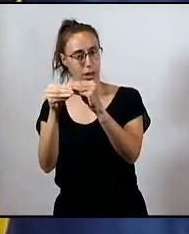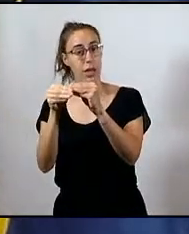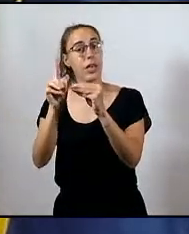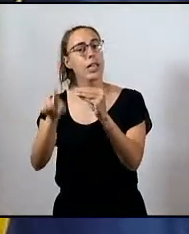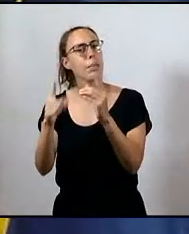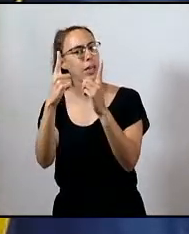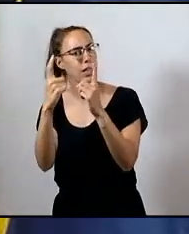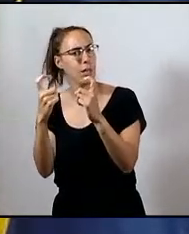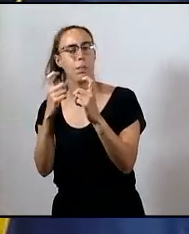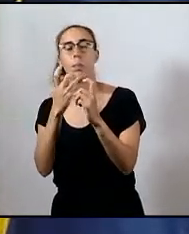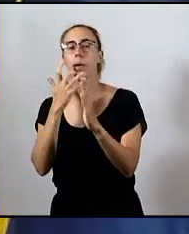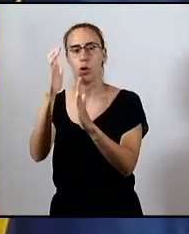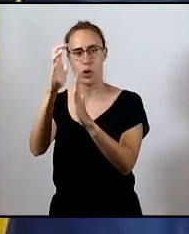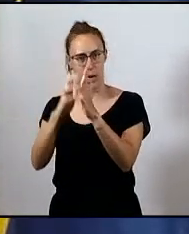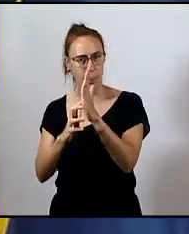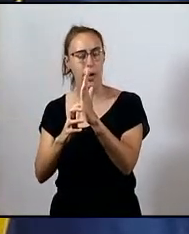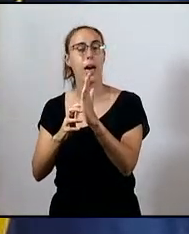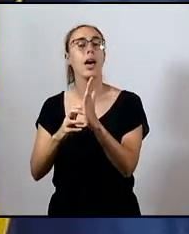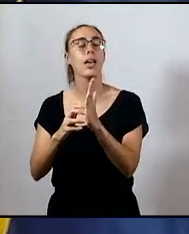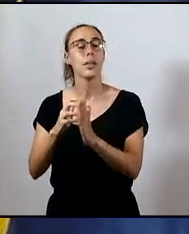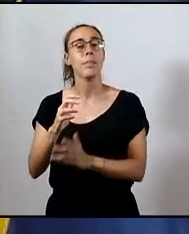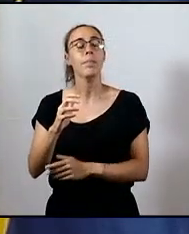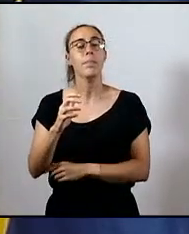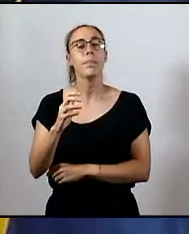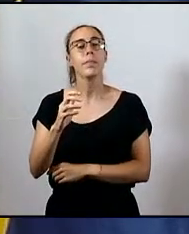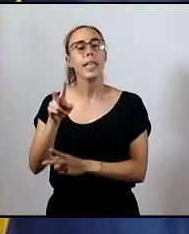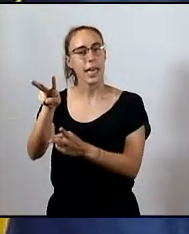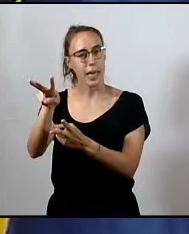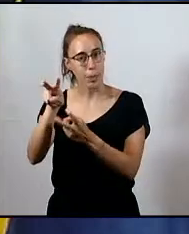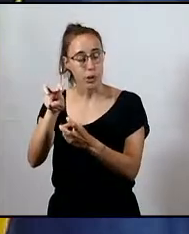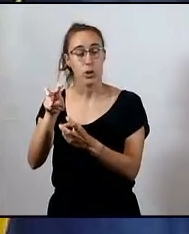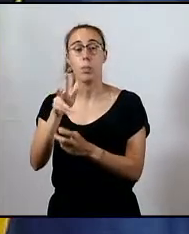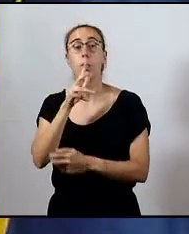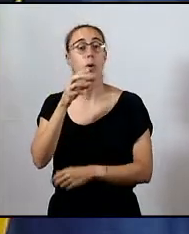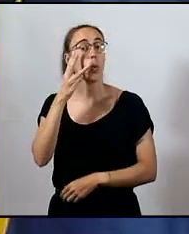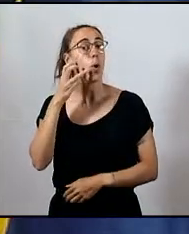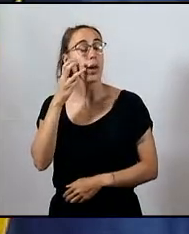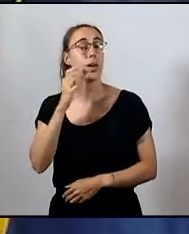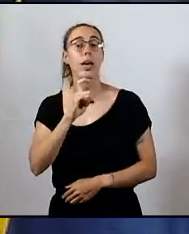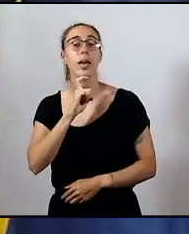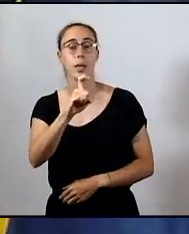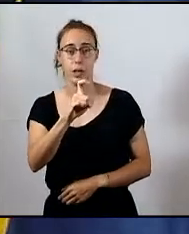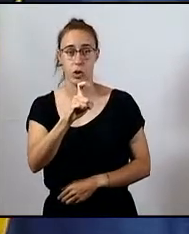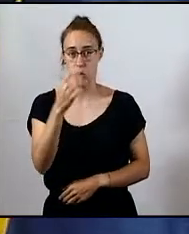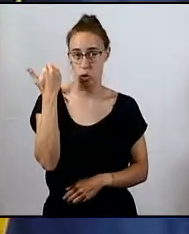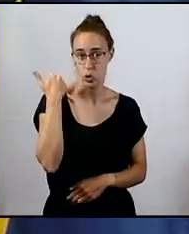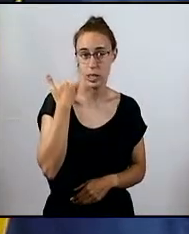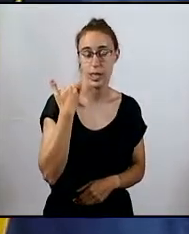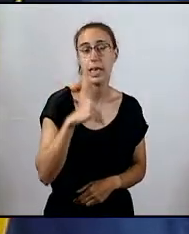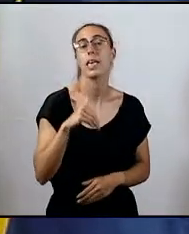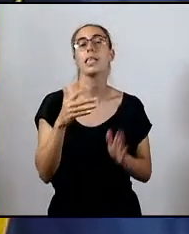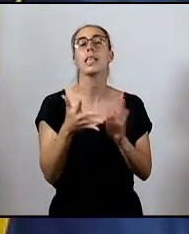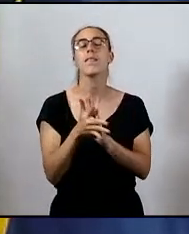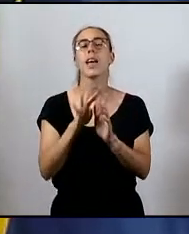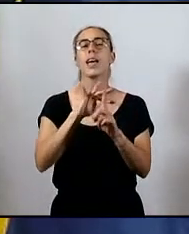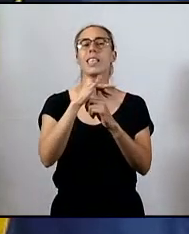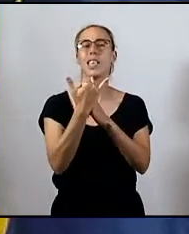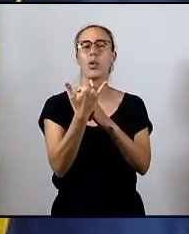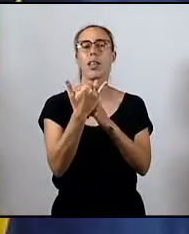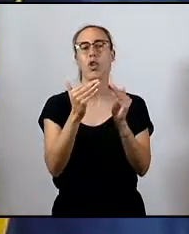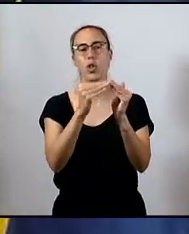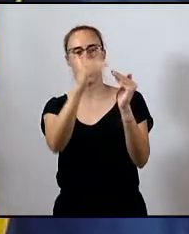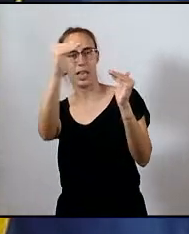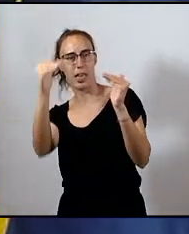de impuestos. Y es que, como ya anunció la presidenta Guardiola, vamos a corregir una situación de desigualdad en